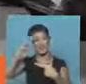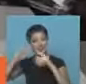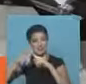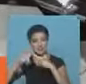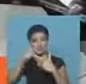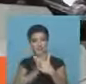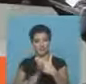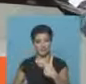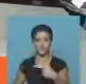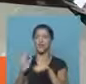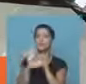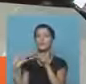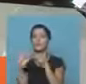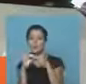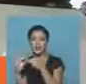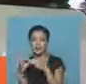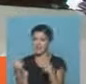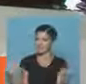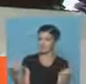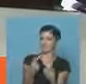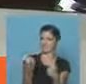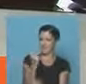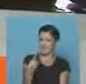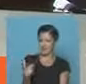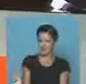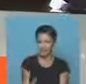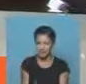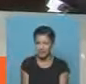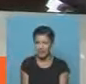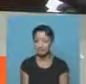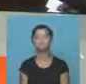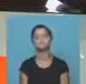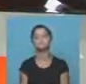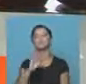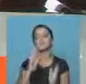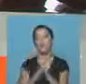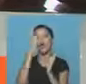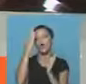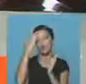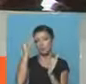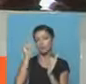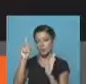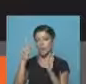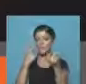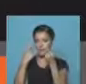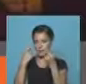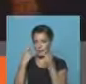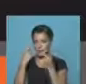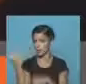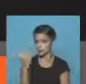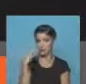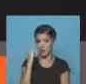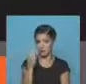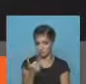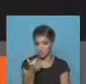una alianza contra natura, casi, sí, podríamos, sí, decir. Sí, porque, ¿no?, a la particularidad de la Constitución paraguaya, que es, como bien decían Inde y Jorge